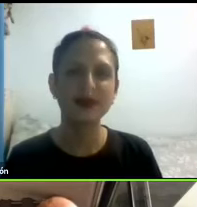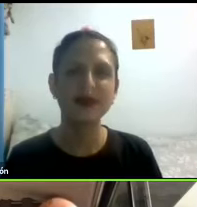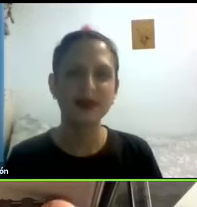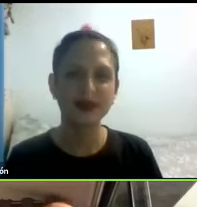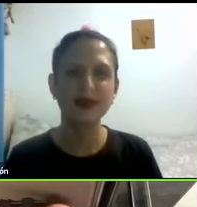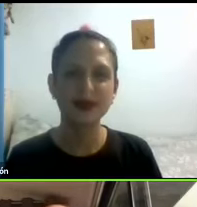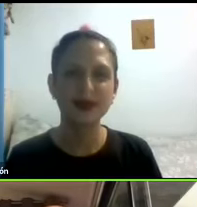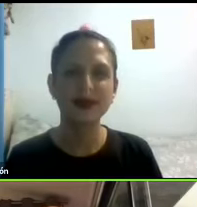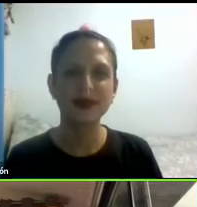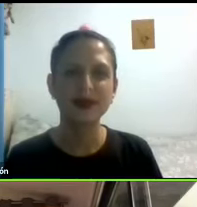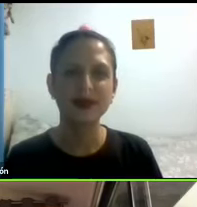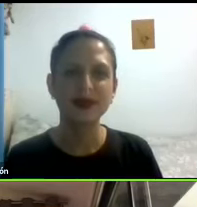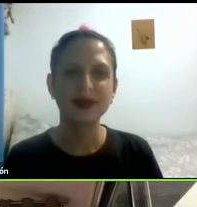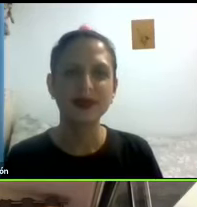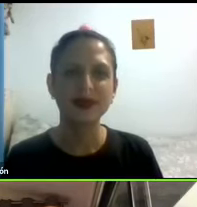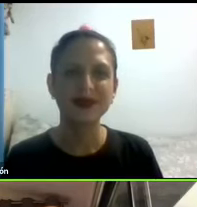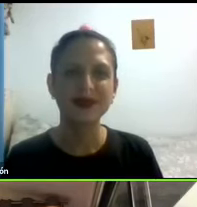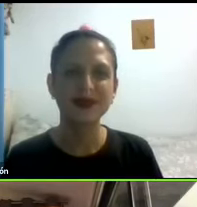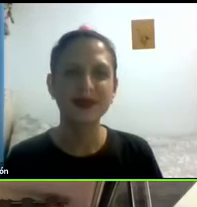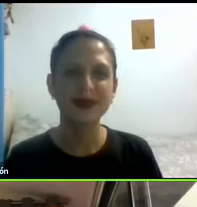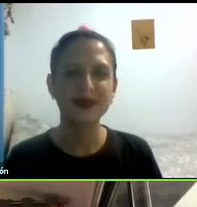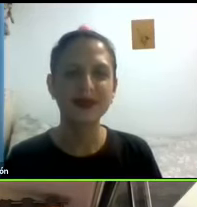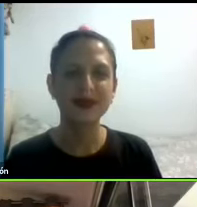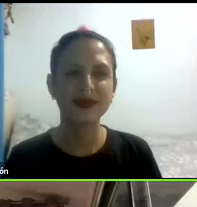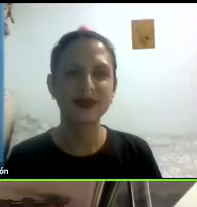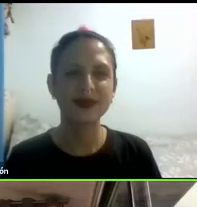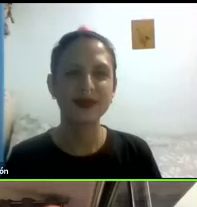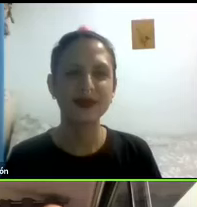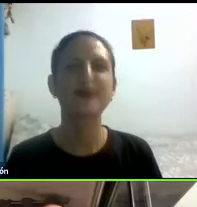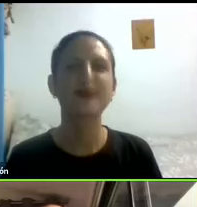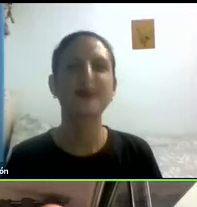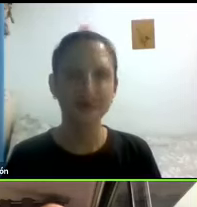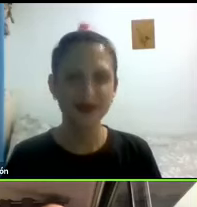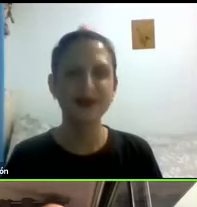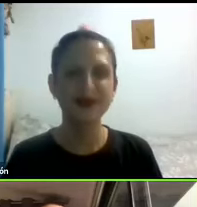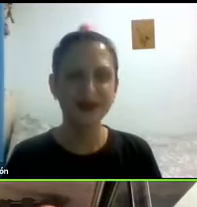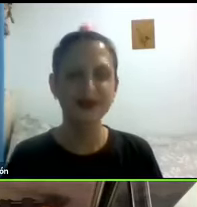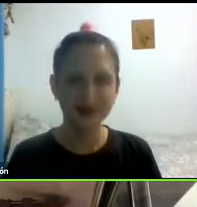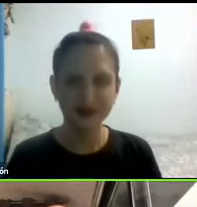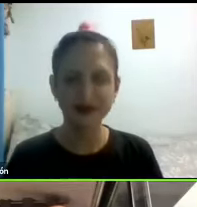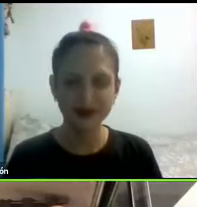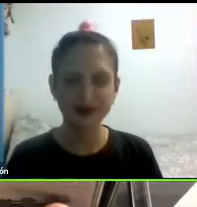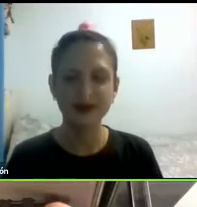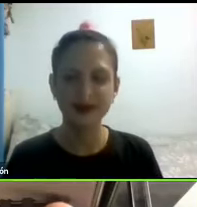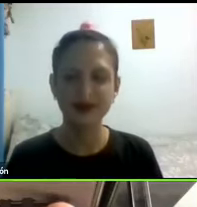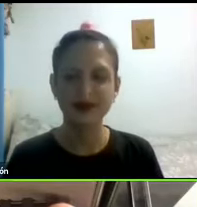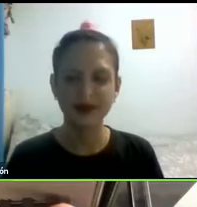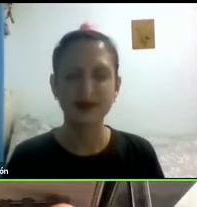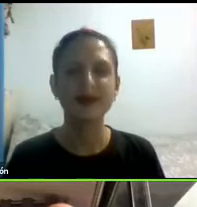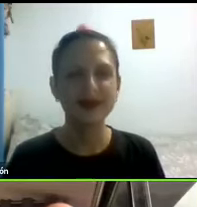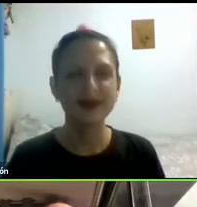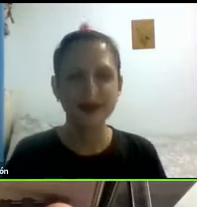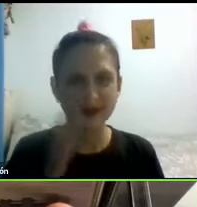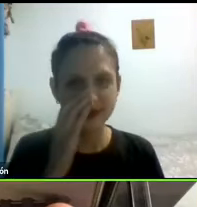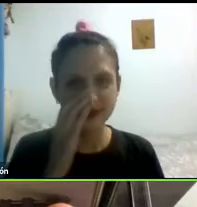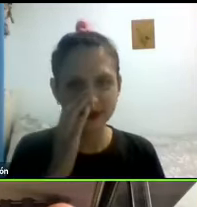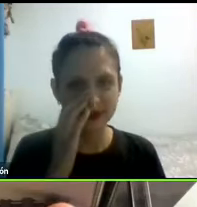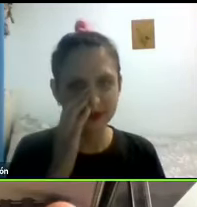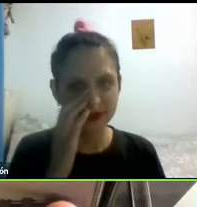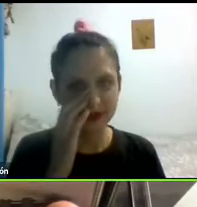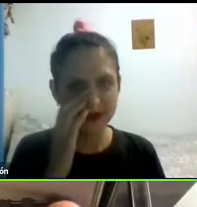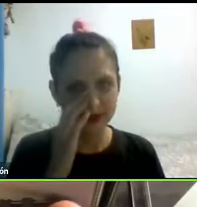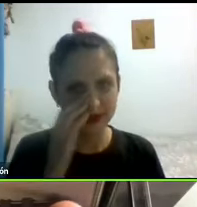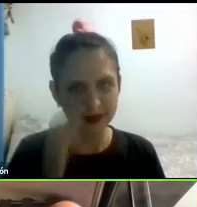circular porque a la vez que entrevistan son entrevistados por las personas que entrevistan en su